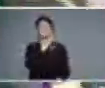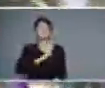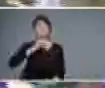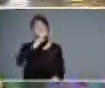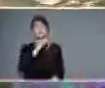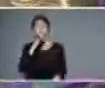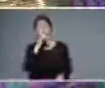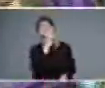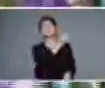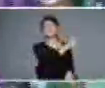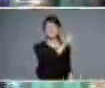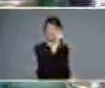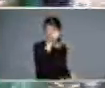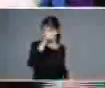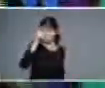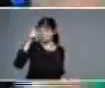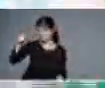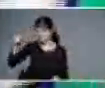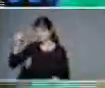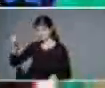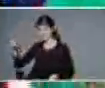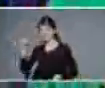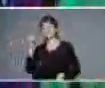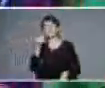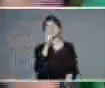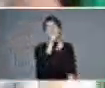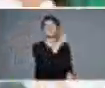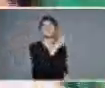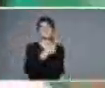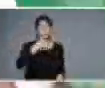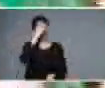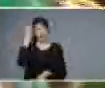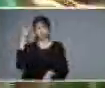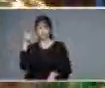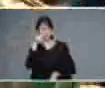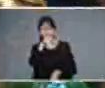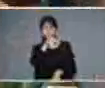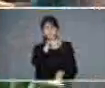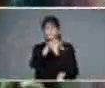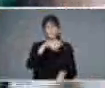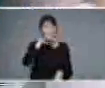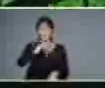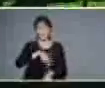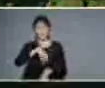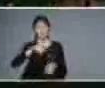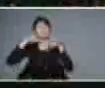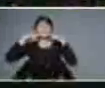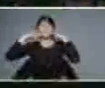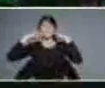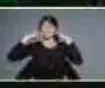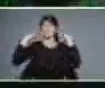por ti nunca nunca te olvides siempre